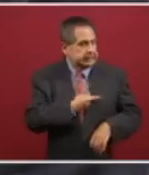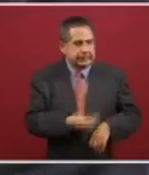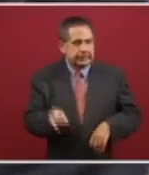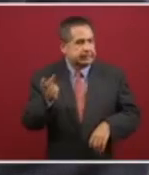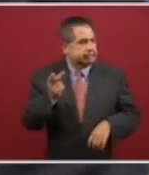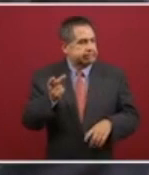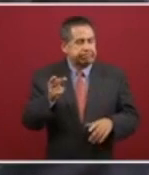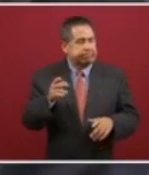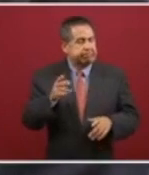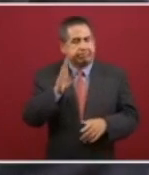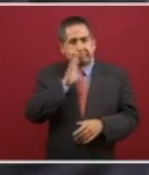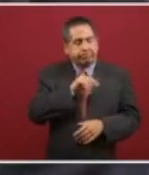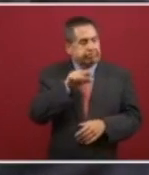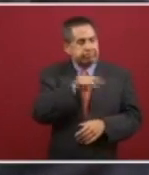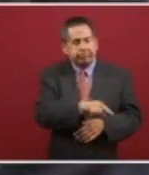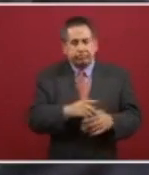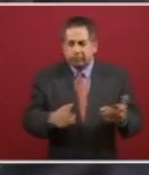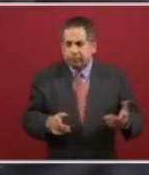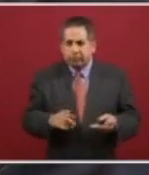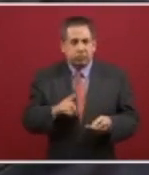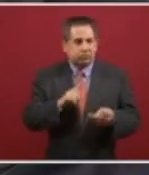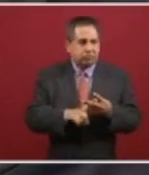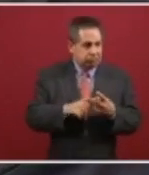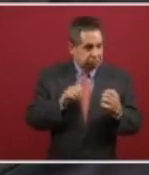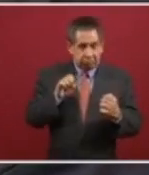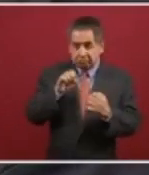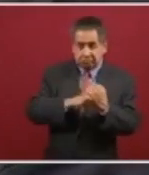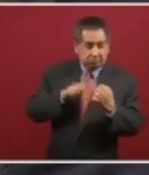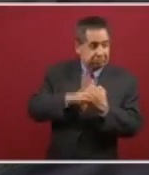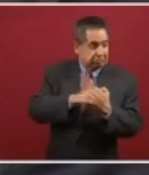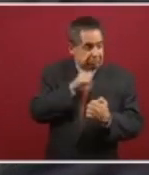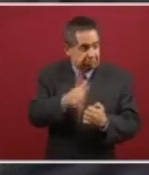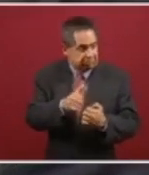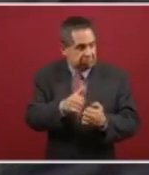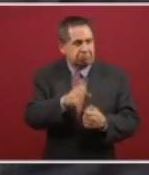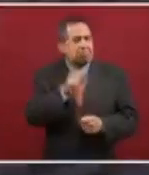que no tranza no avanza.